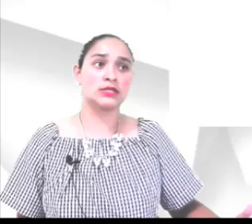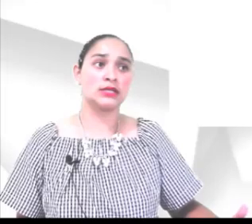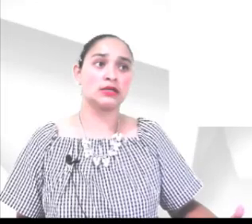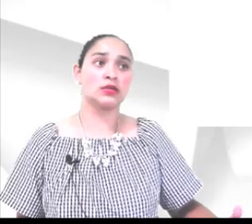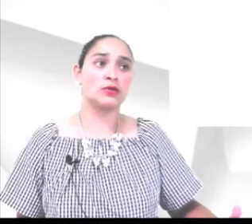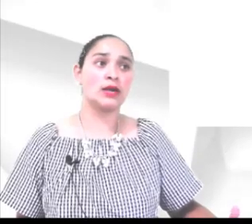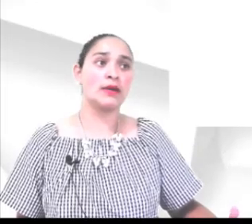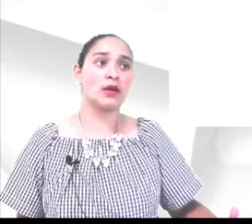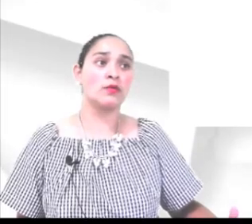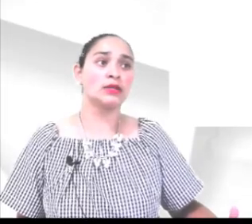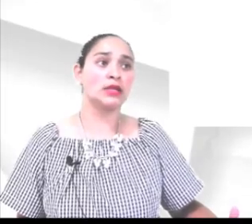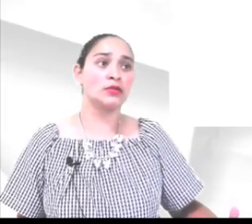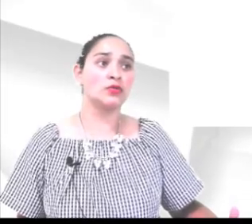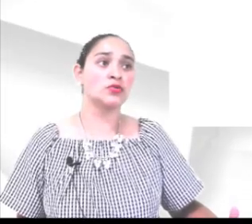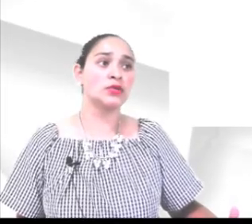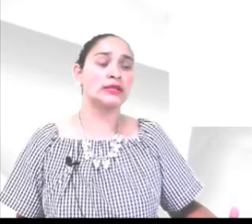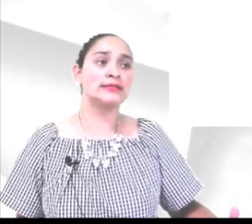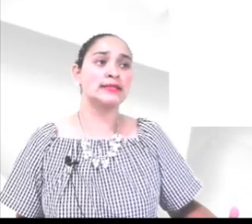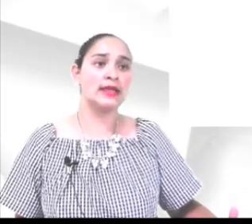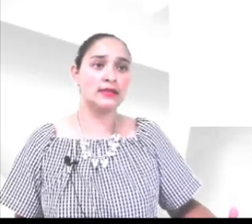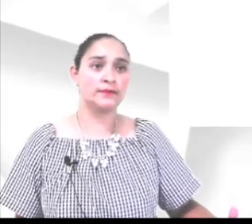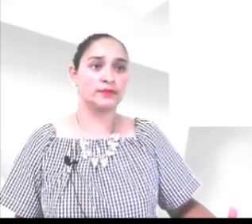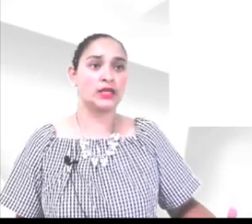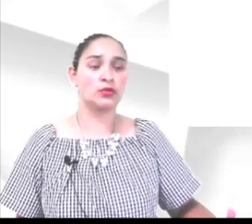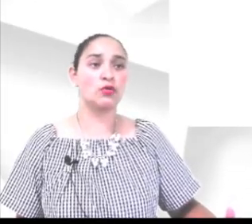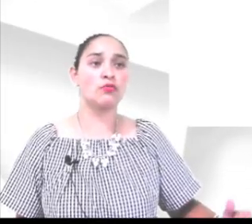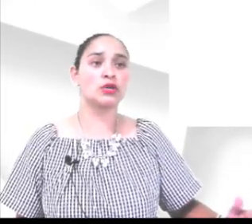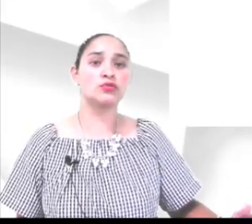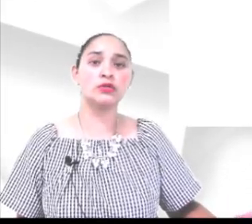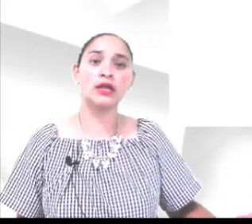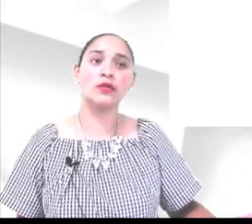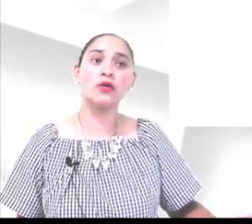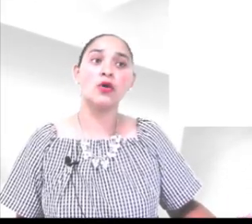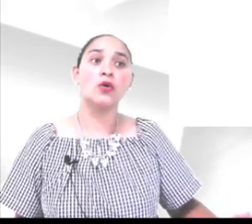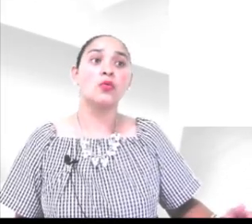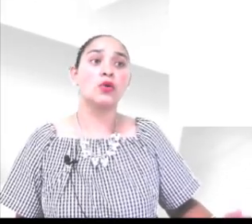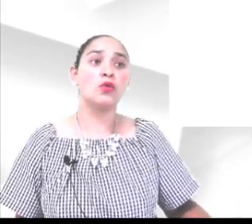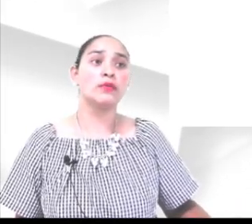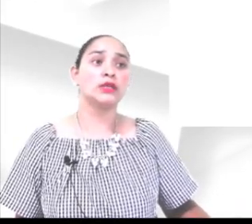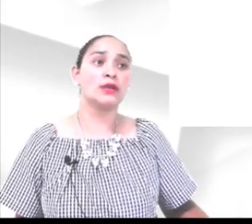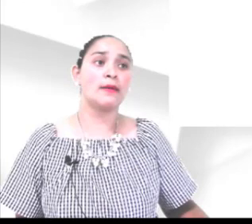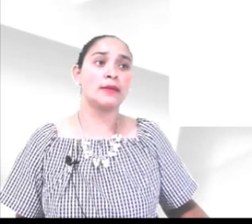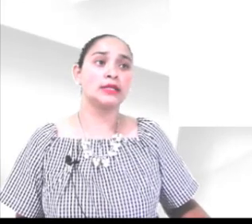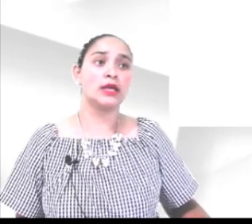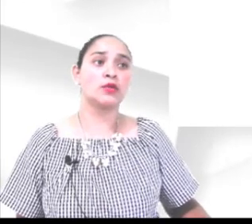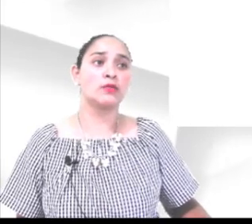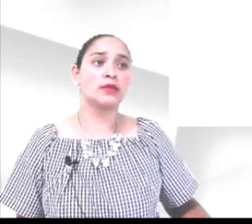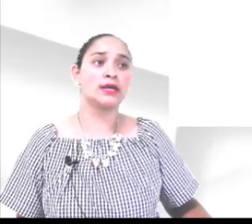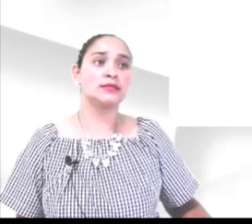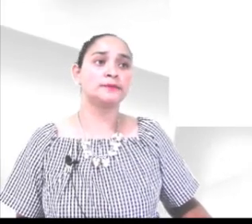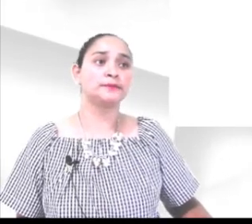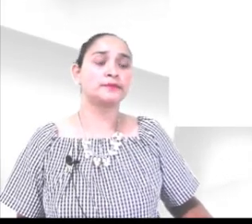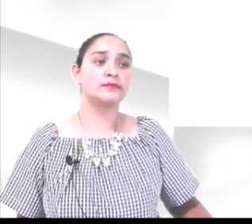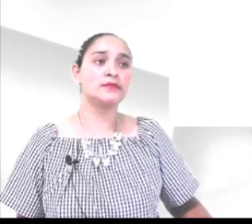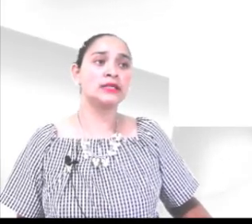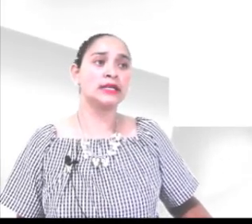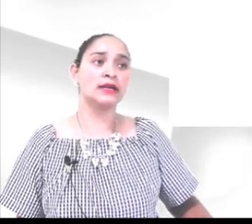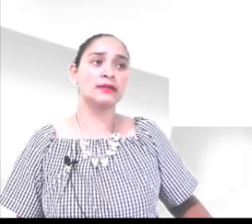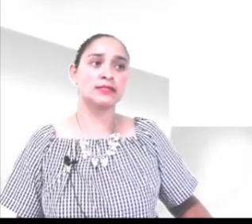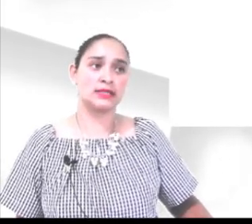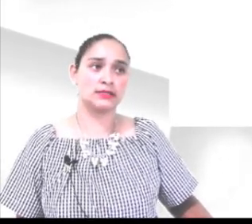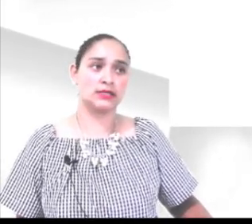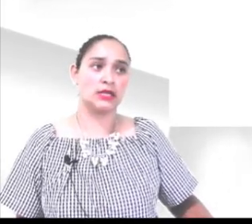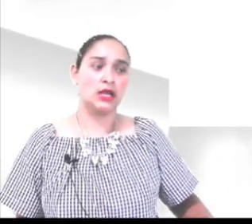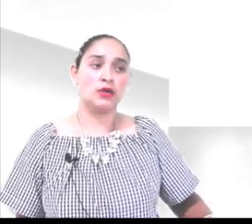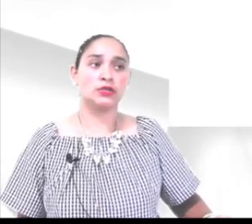años, los desastres naturales van aumentando su intensidad, dando como resultado un aumento en las pérdidas económicas de